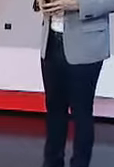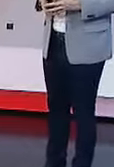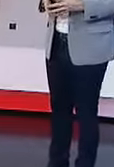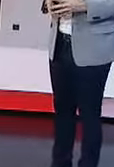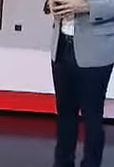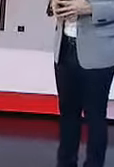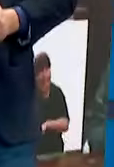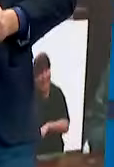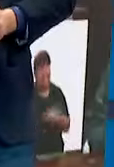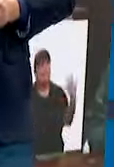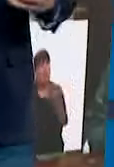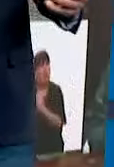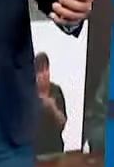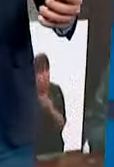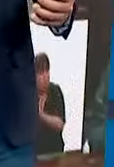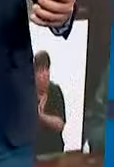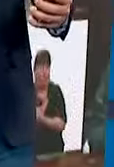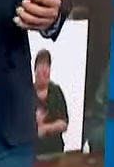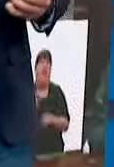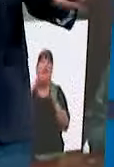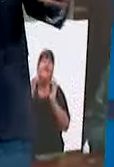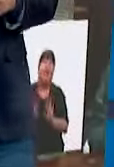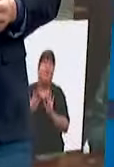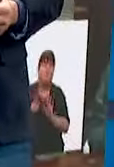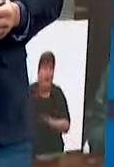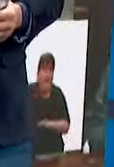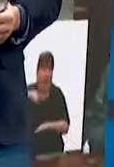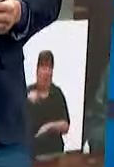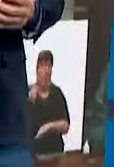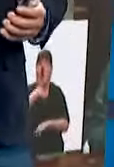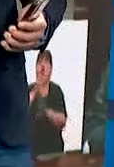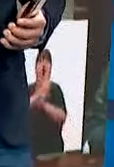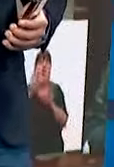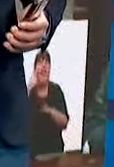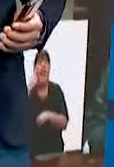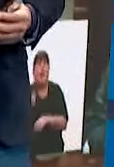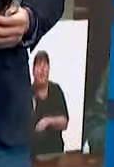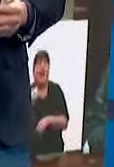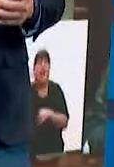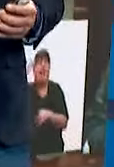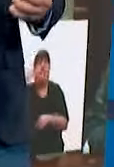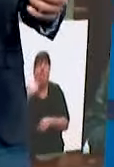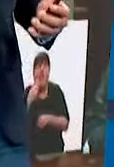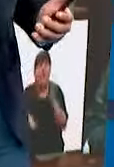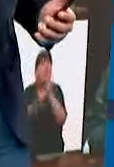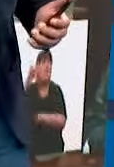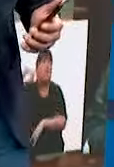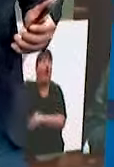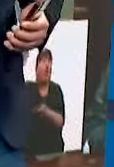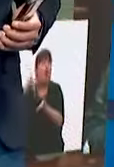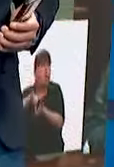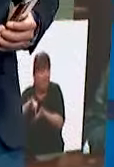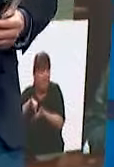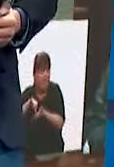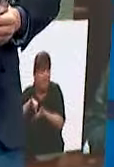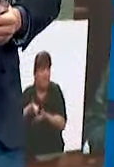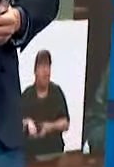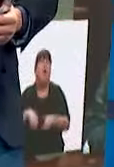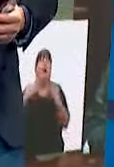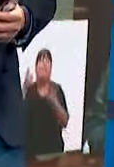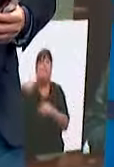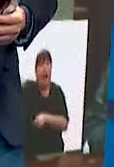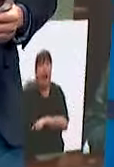a 6 meses, si, bueno, de 3 a 6 meses, digamos, claro. El periodo de prueba. Después, si estás en una empresa que está